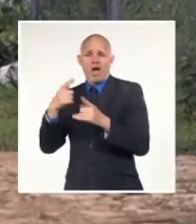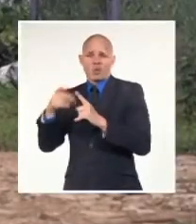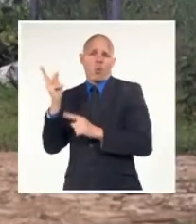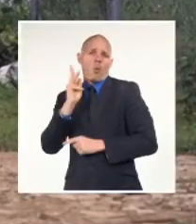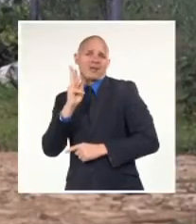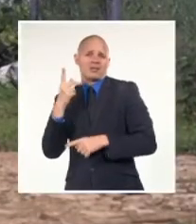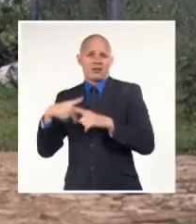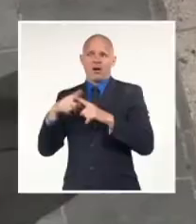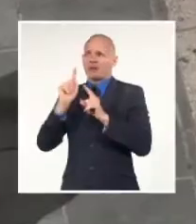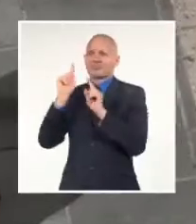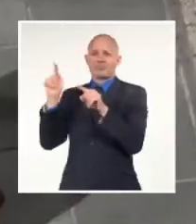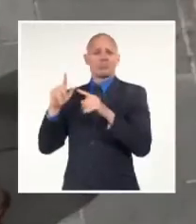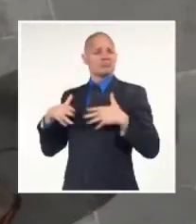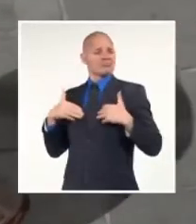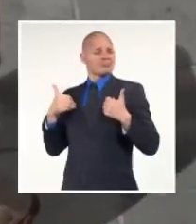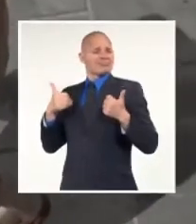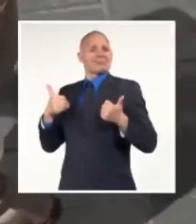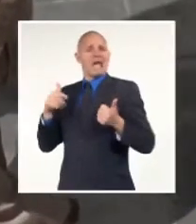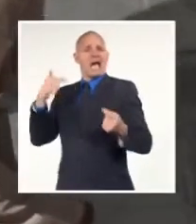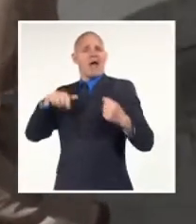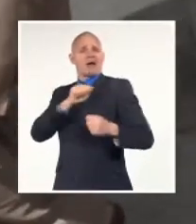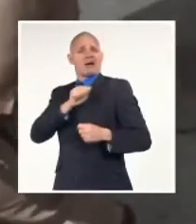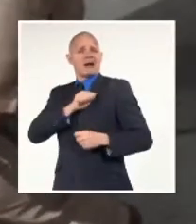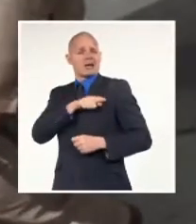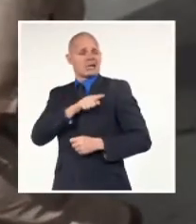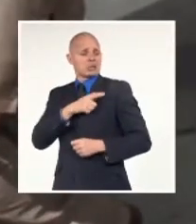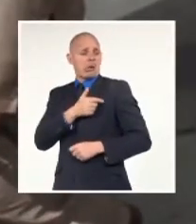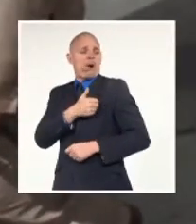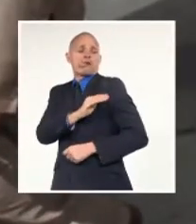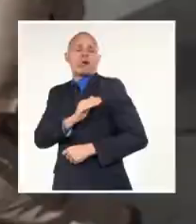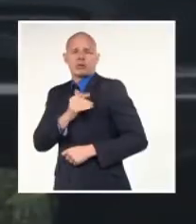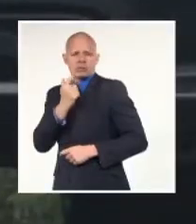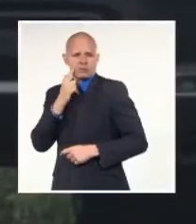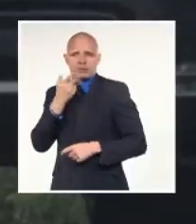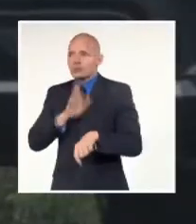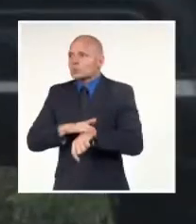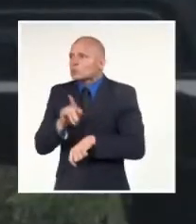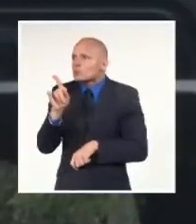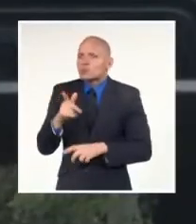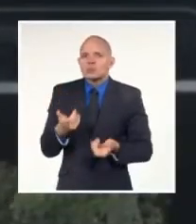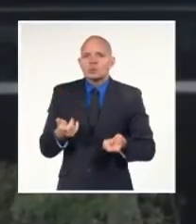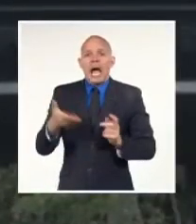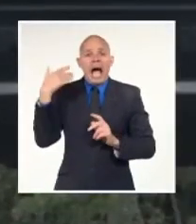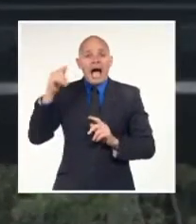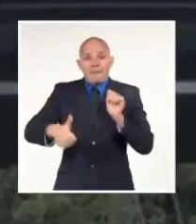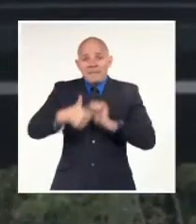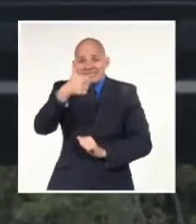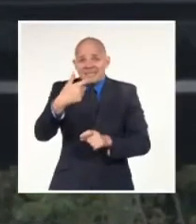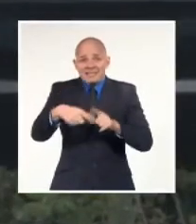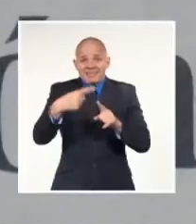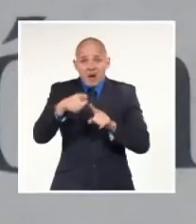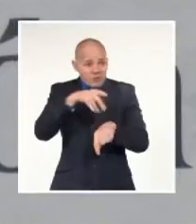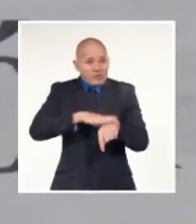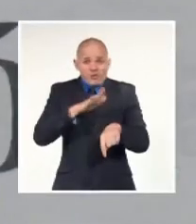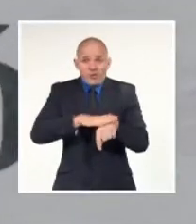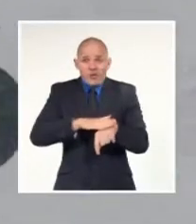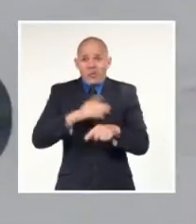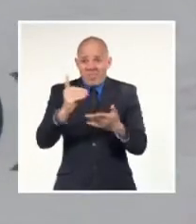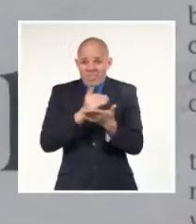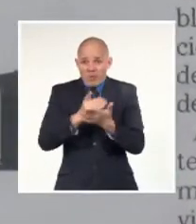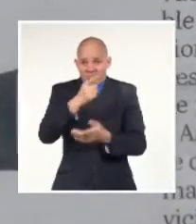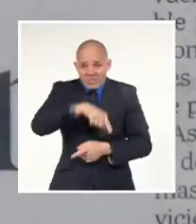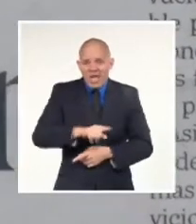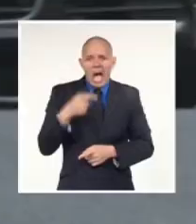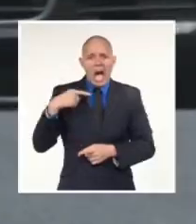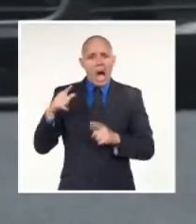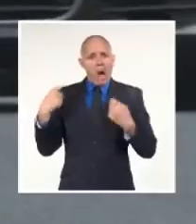y exigiéndole al pueblo que pague las deudas en las cuales ellos se metieron y que hicieron millonarios a varios de sus amiguitos.